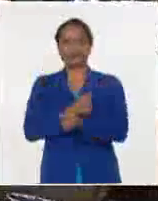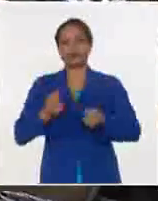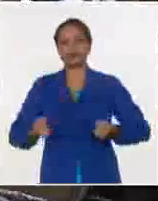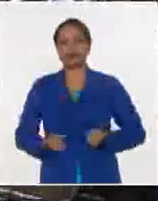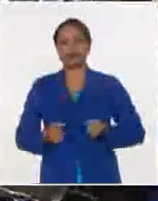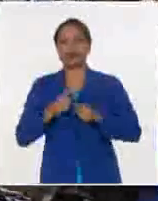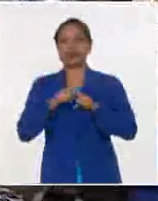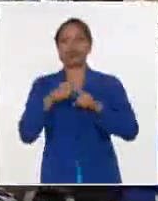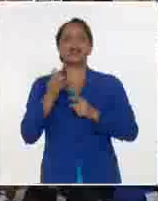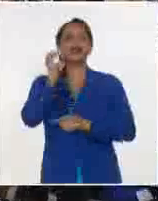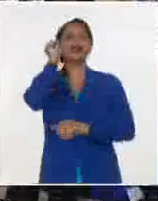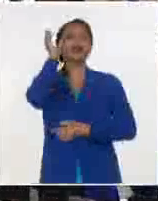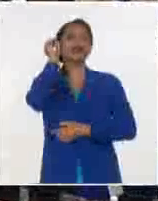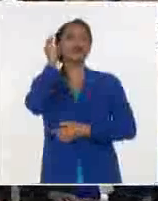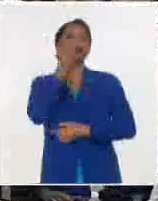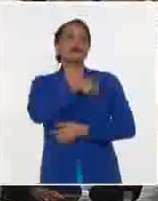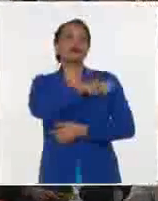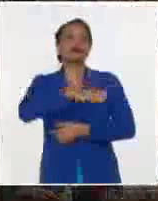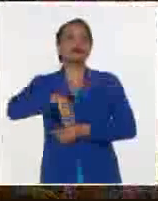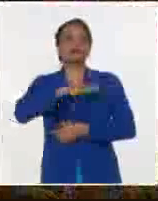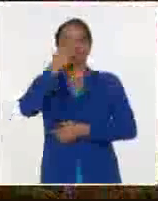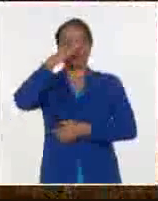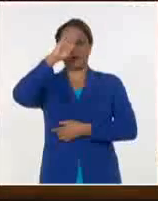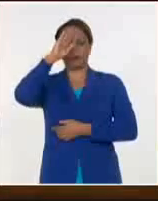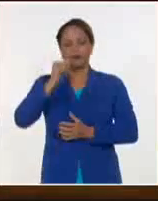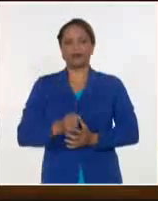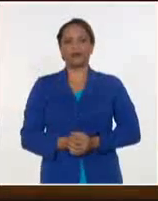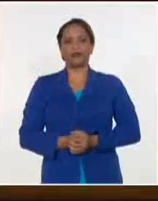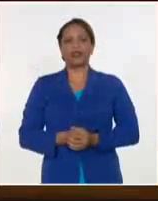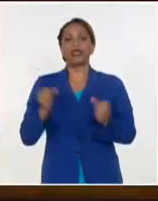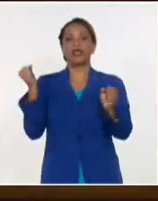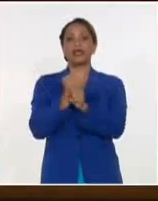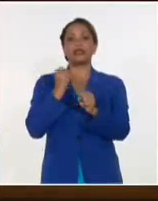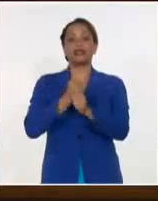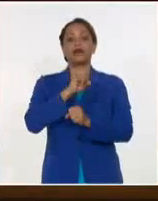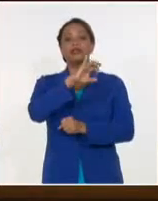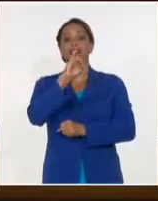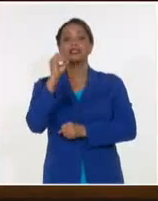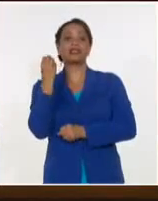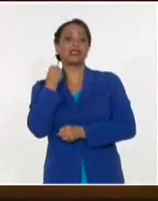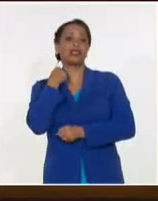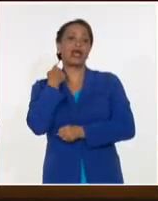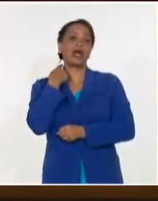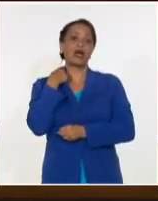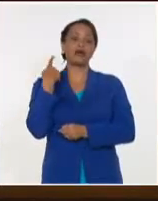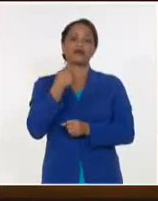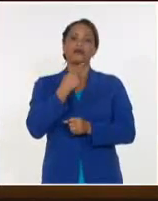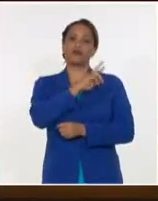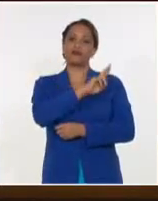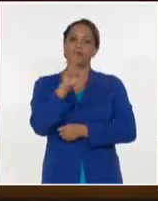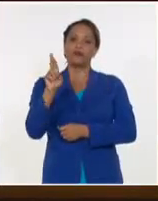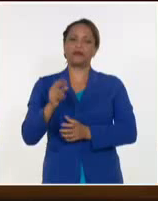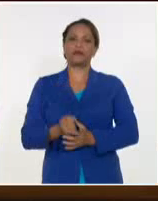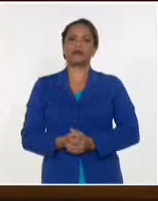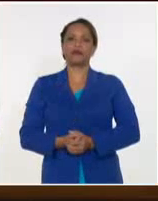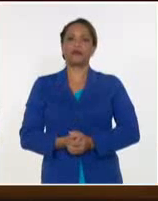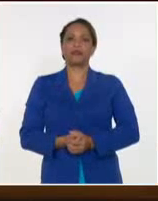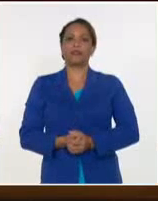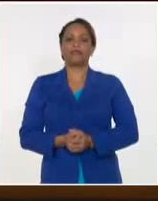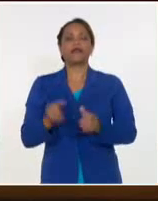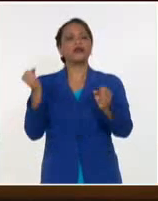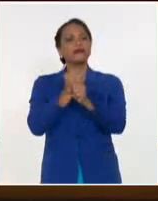invencible creatividad del cubano y en la obra de 6 décadas de la revolución. En esa obra incluimos,